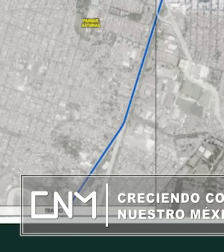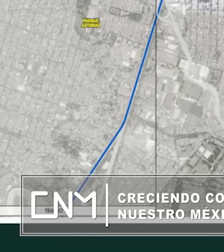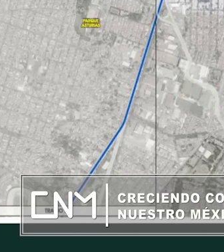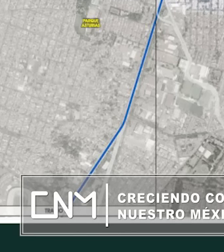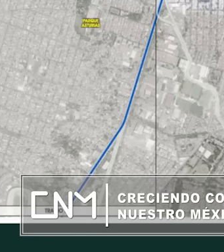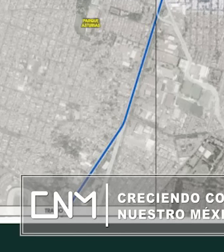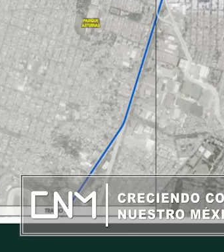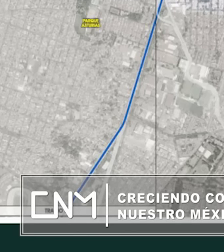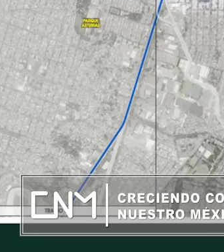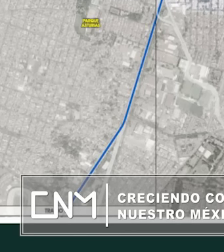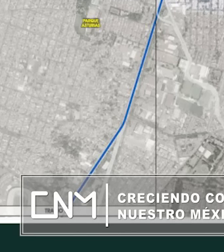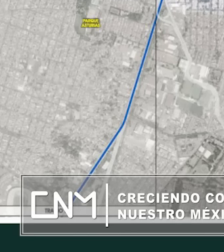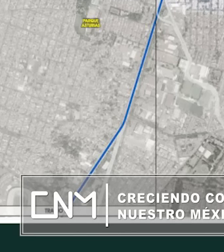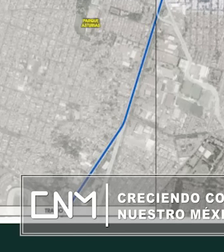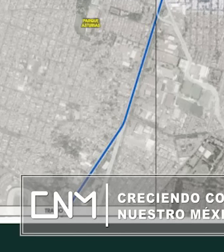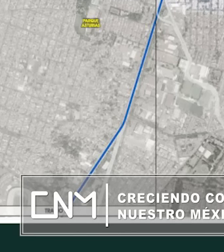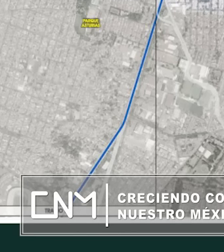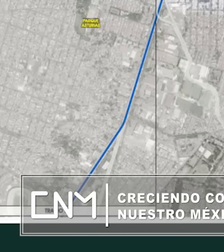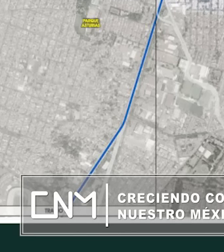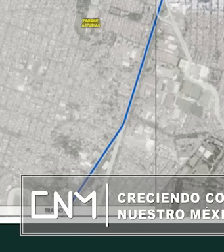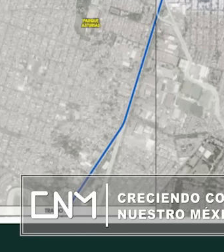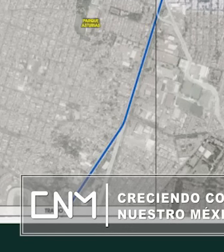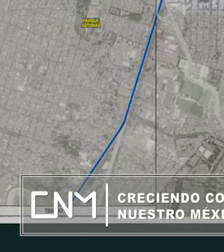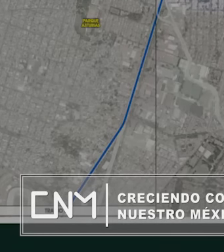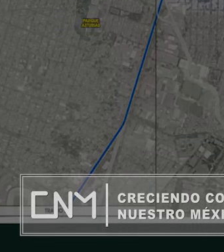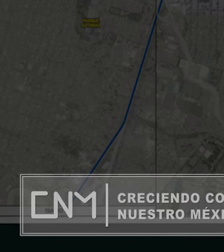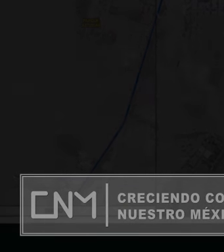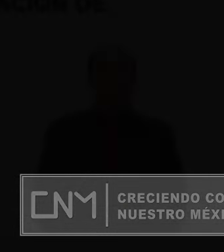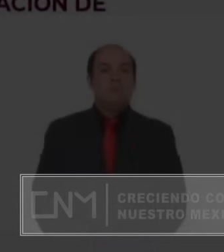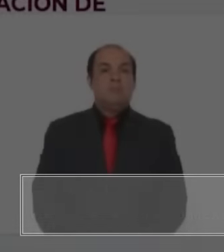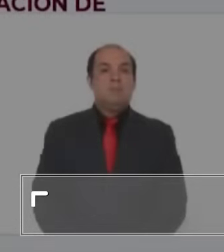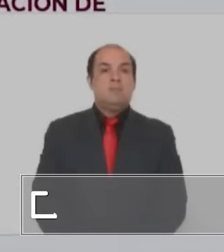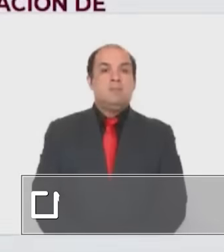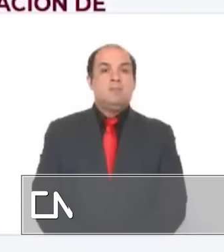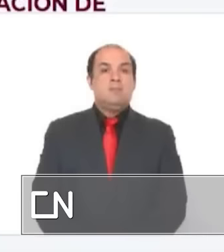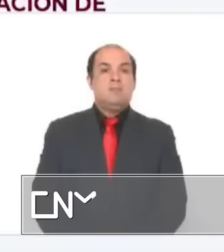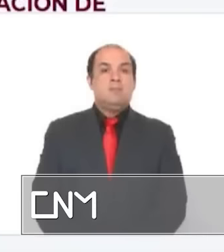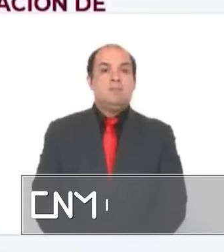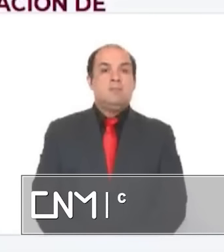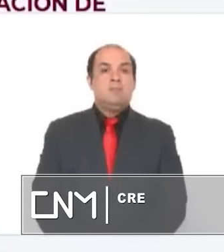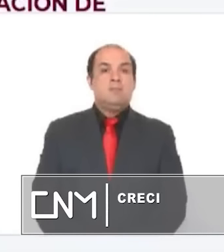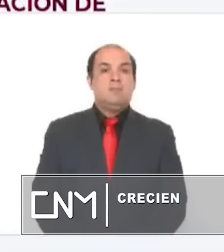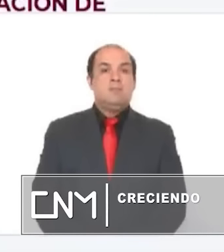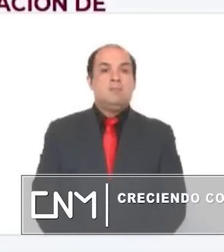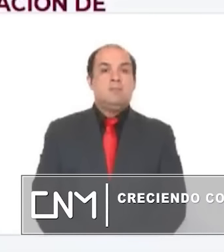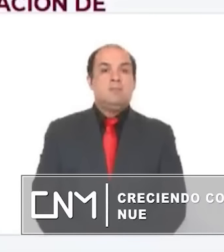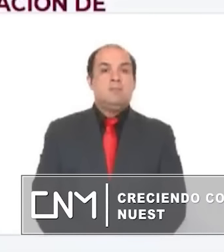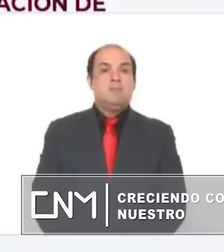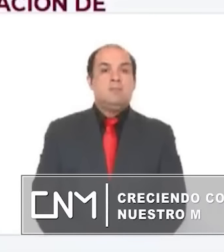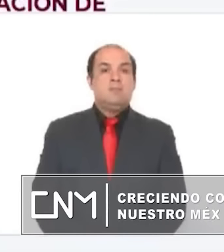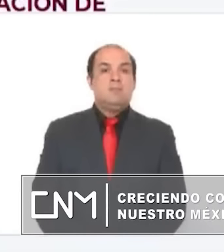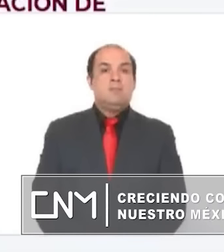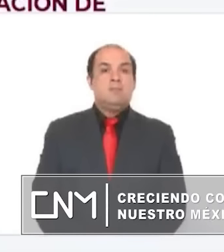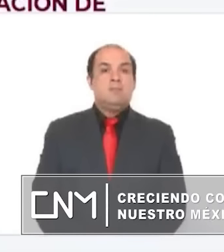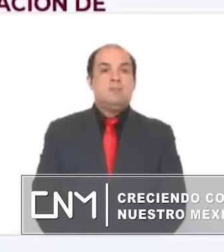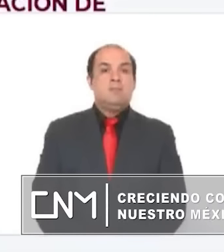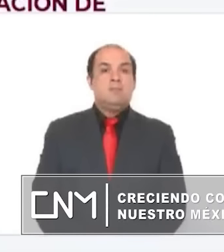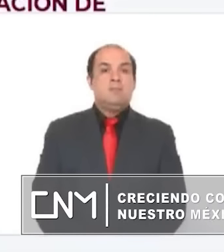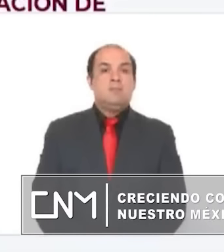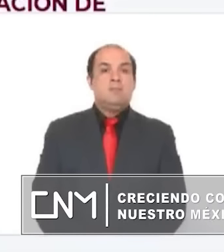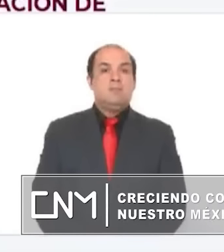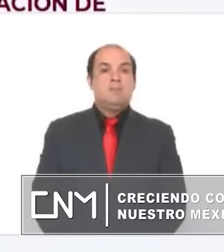línea 1 y 7 del Trolebús y con el Tren Ligero. Actualmente en avances generales se lleva a cabo la construcción en 16 estaciones